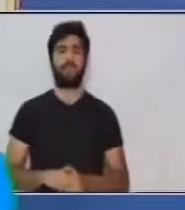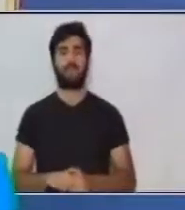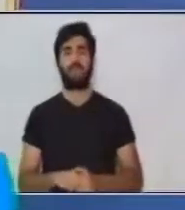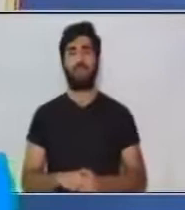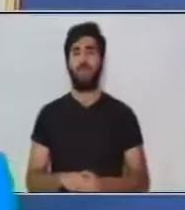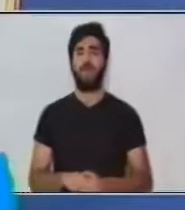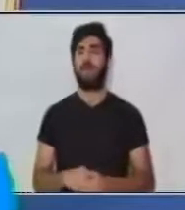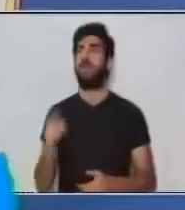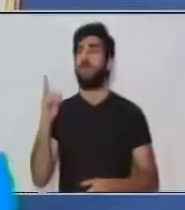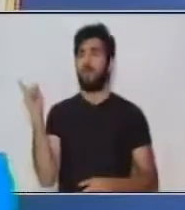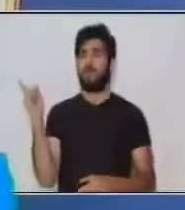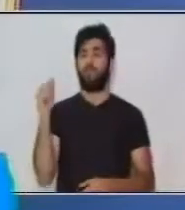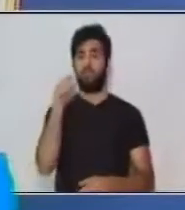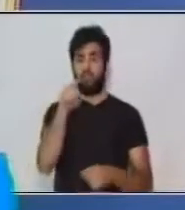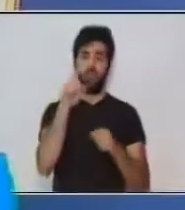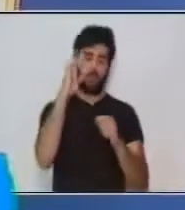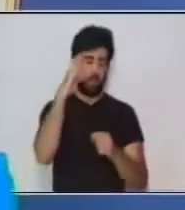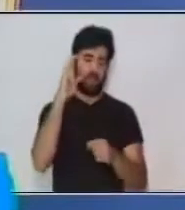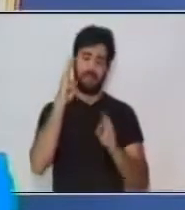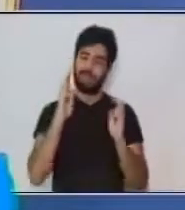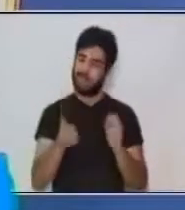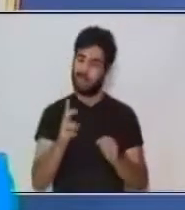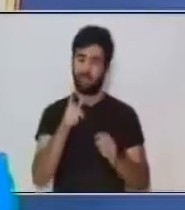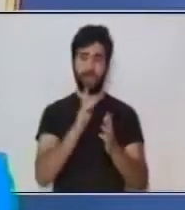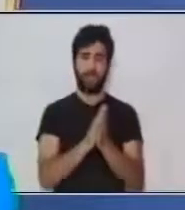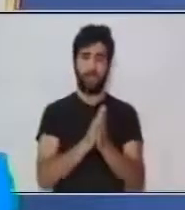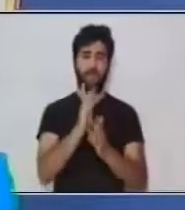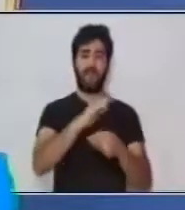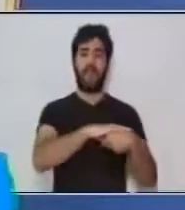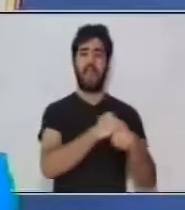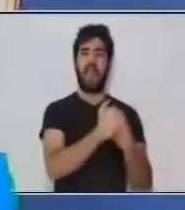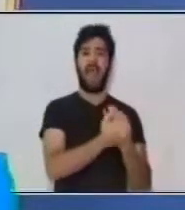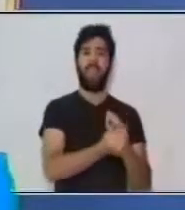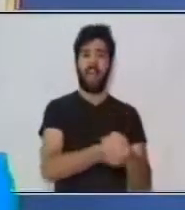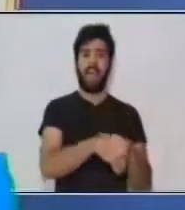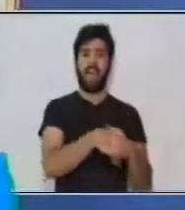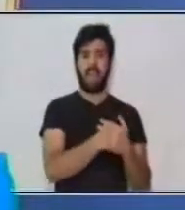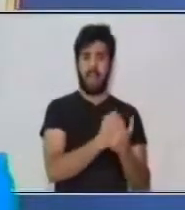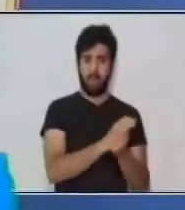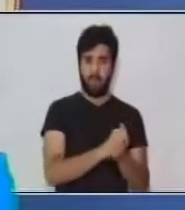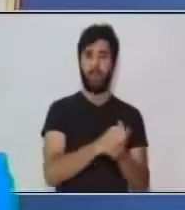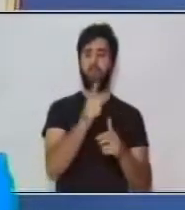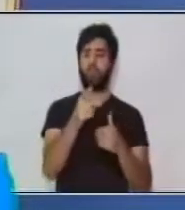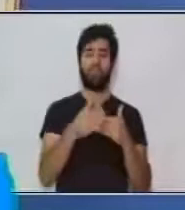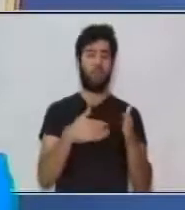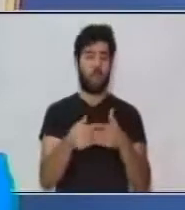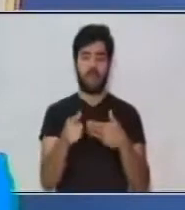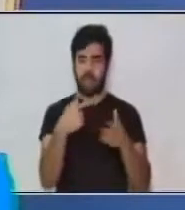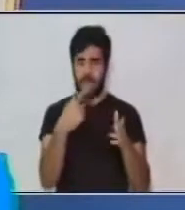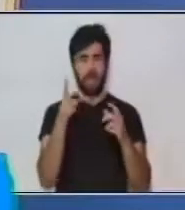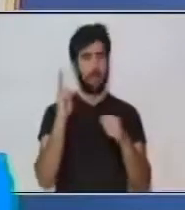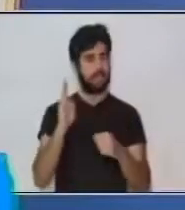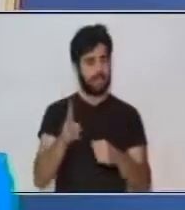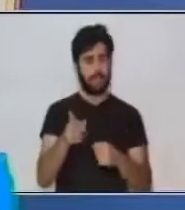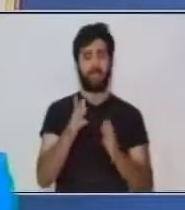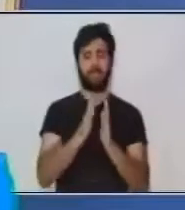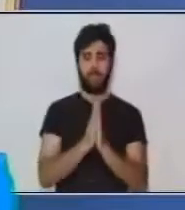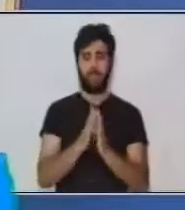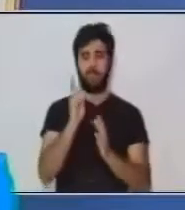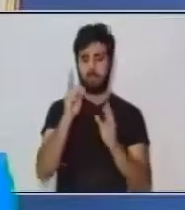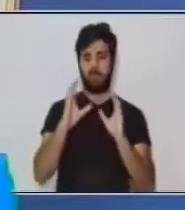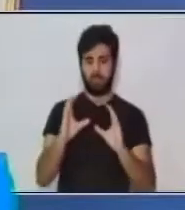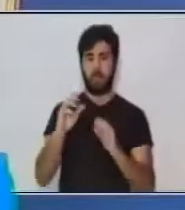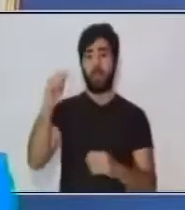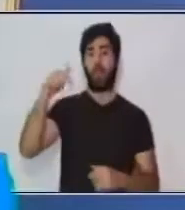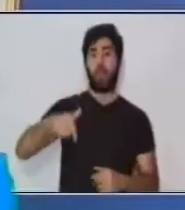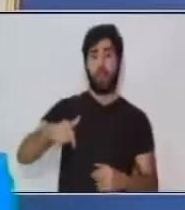de lavar muy bien tus manos con agua y con jabón después de que realizas cualquier actividad, que ahorita en